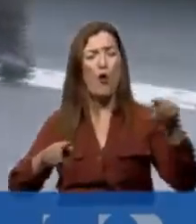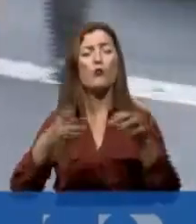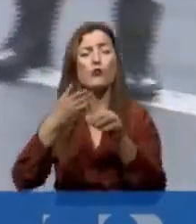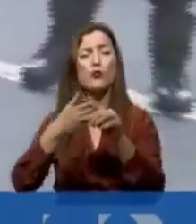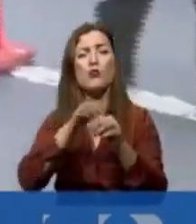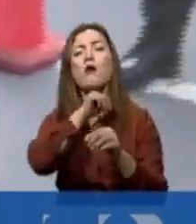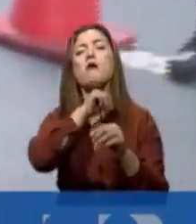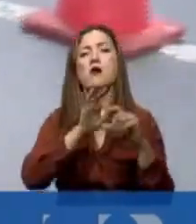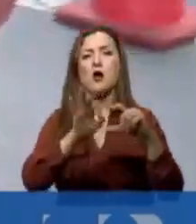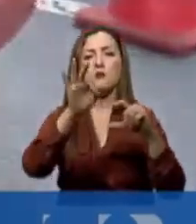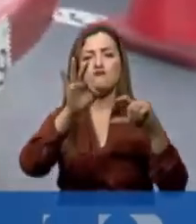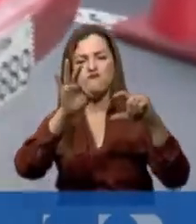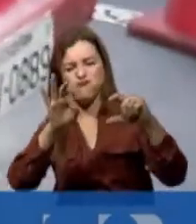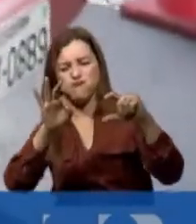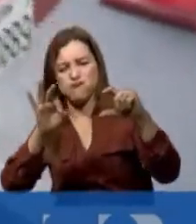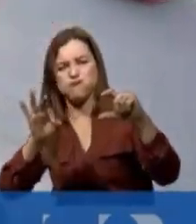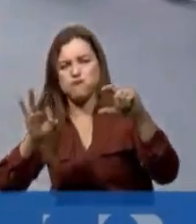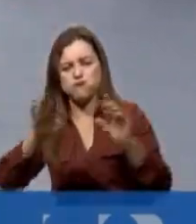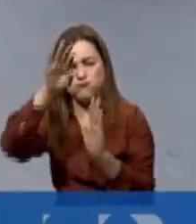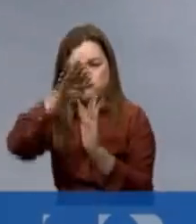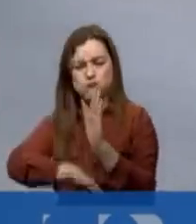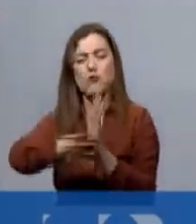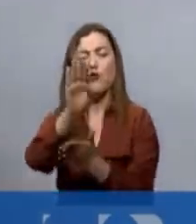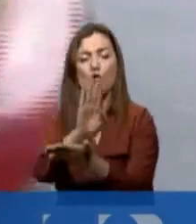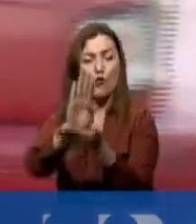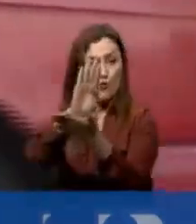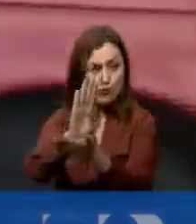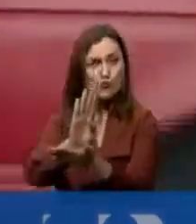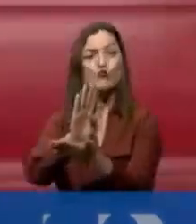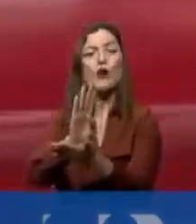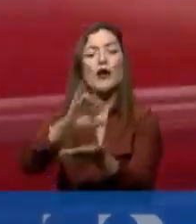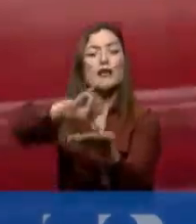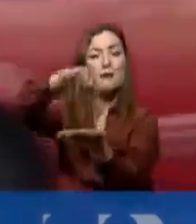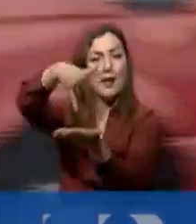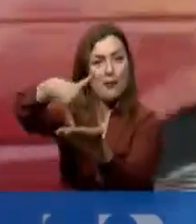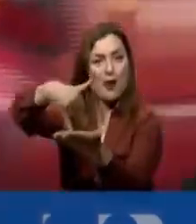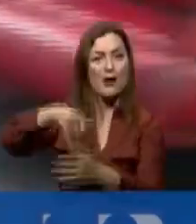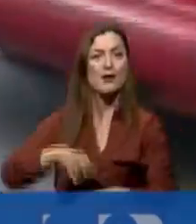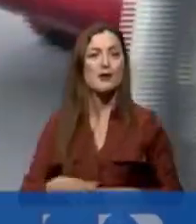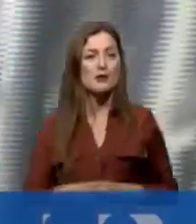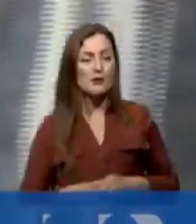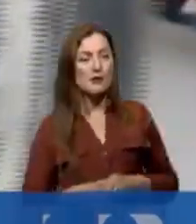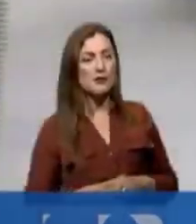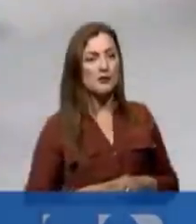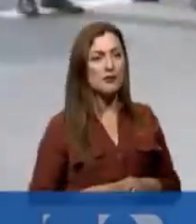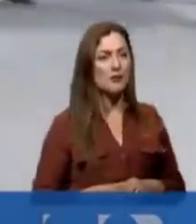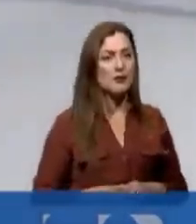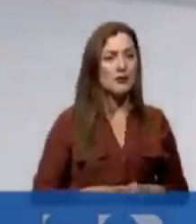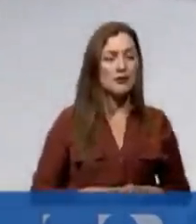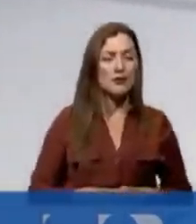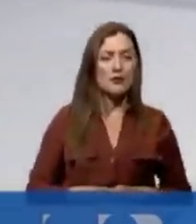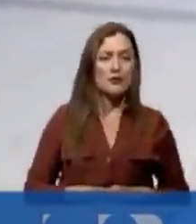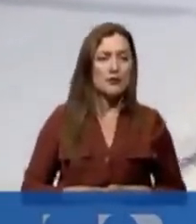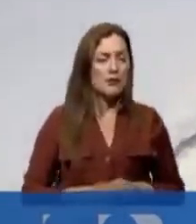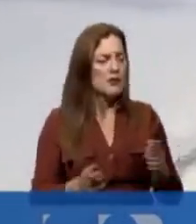el índice delincuencial que estamos teniendo aquí en el barrio de Jipijapa. ¿Cómo se van a realizar estos controles? Entendemos que